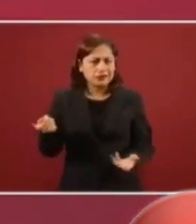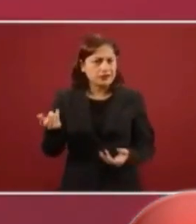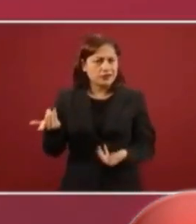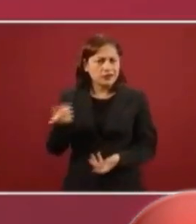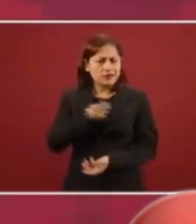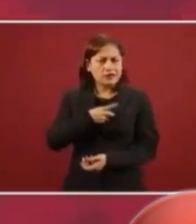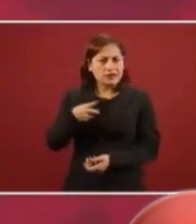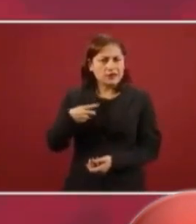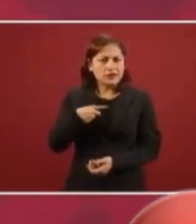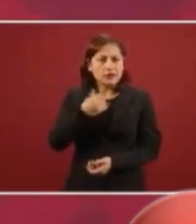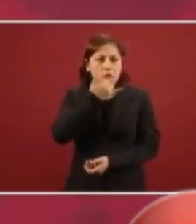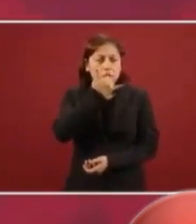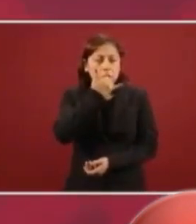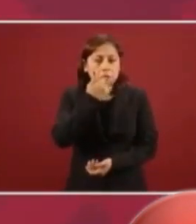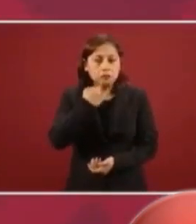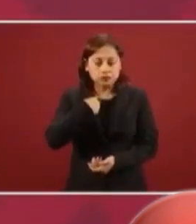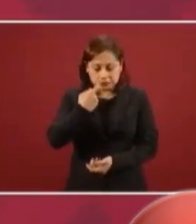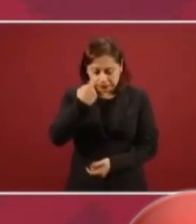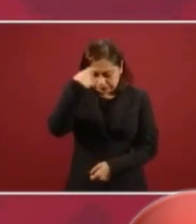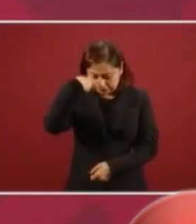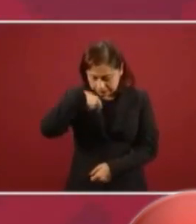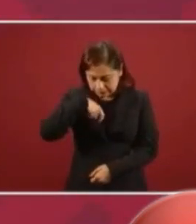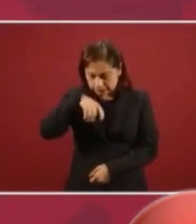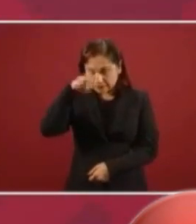estaba yo este